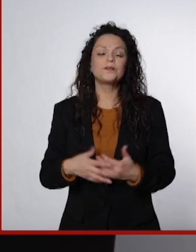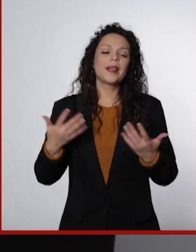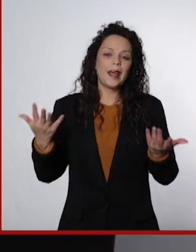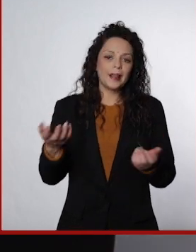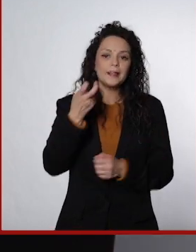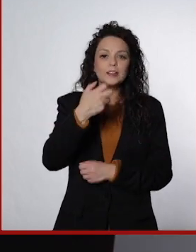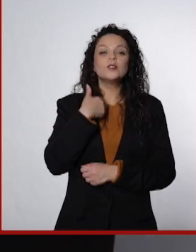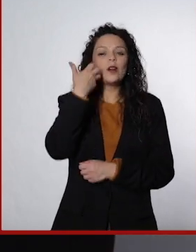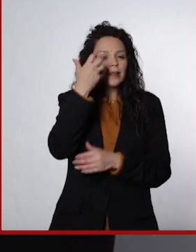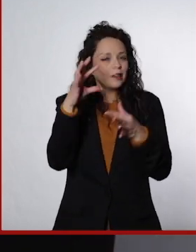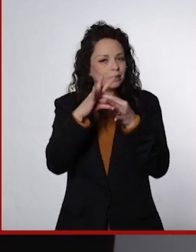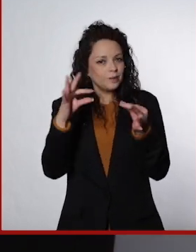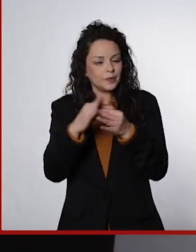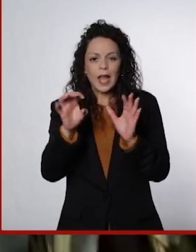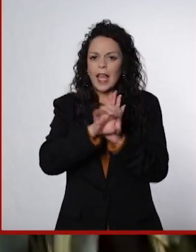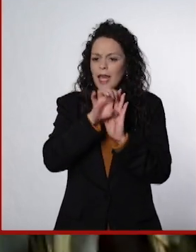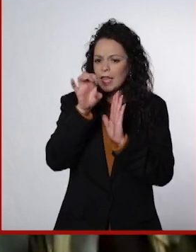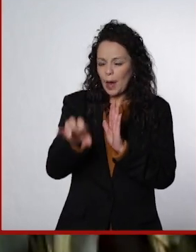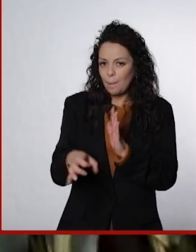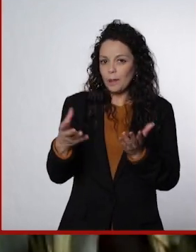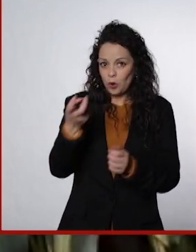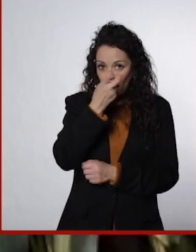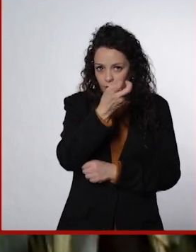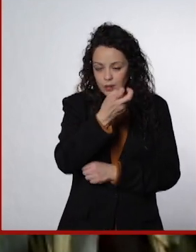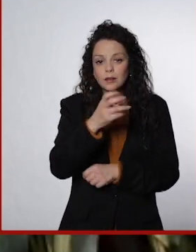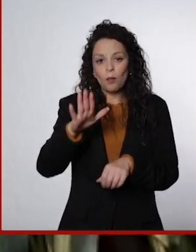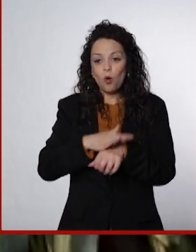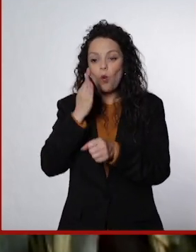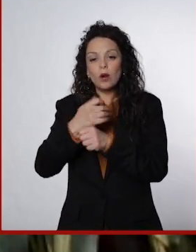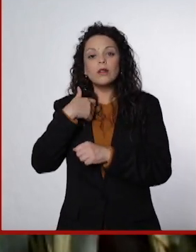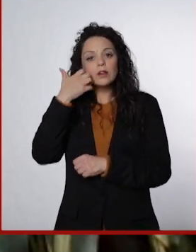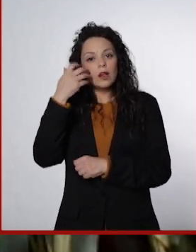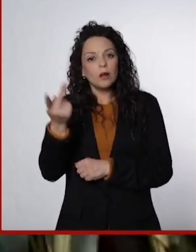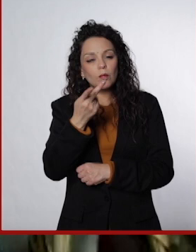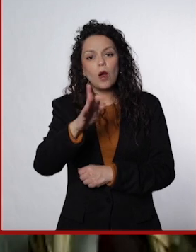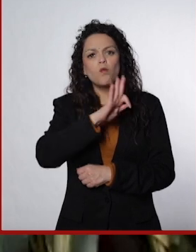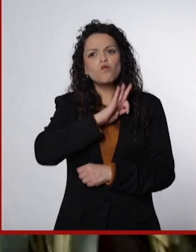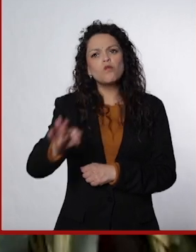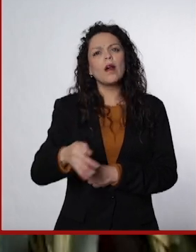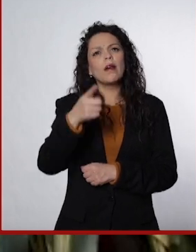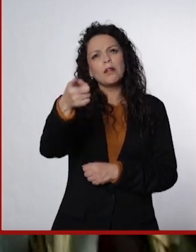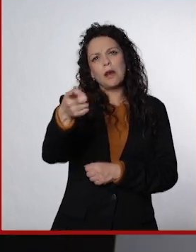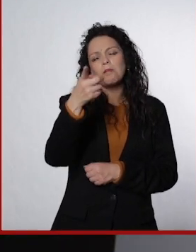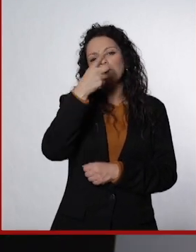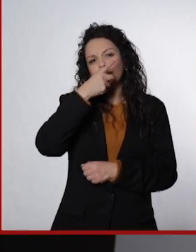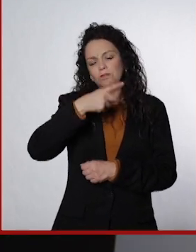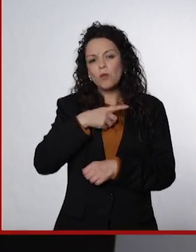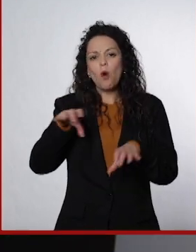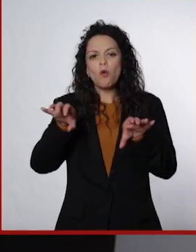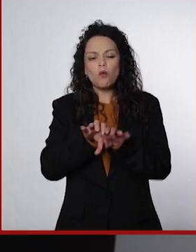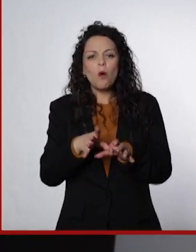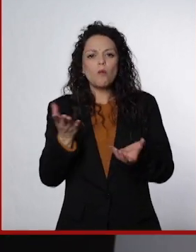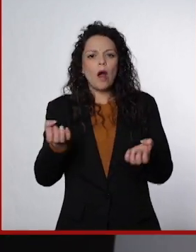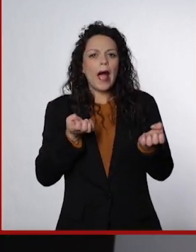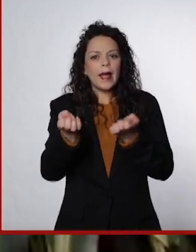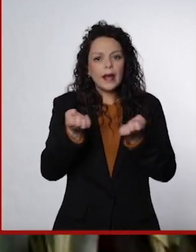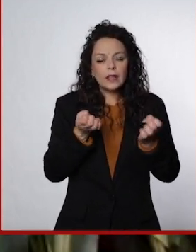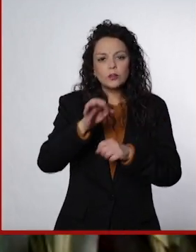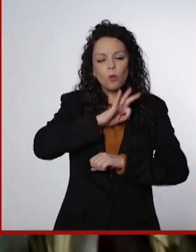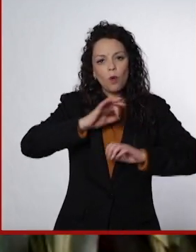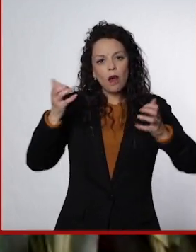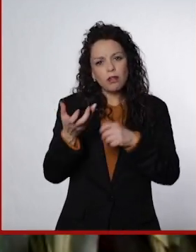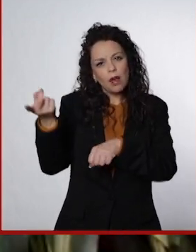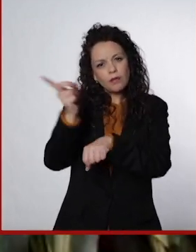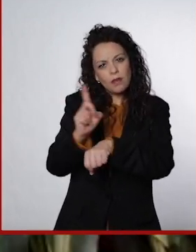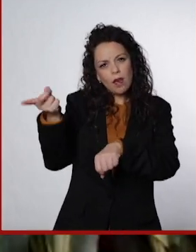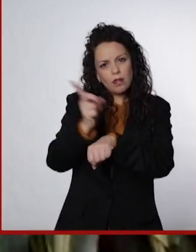ejemplos, que es lo que viene en nuestra siguiente pregunta. ¿Nos puedes dar algunos ejercicios simples para aplicar en nuestro día a día? La